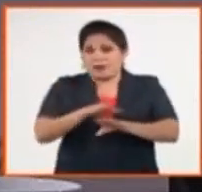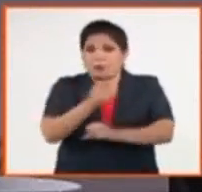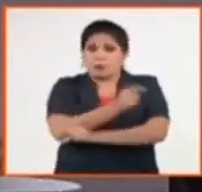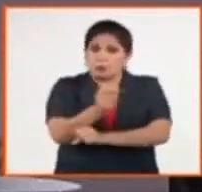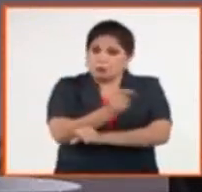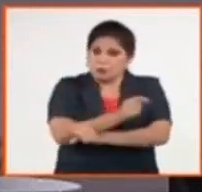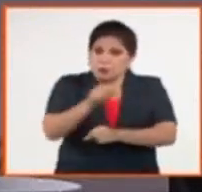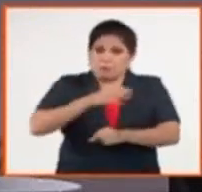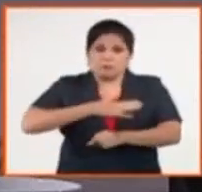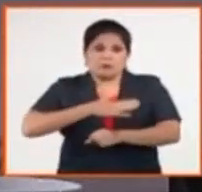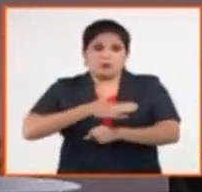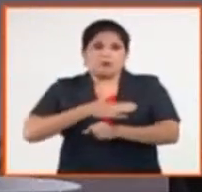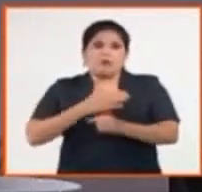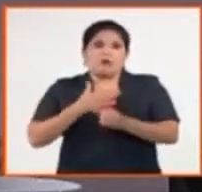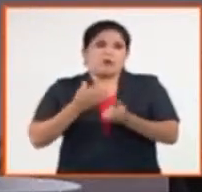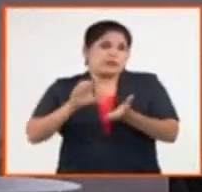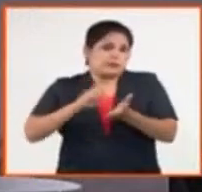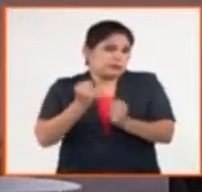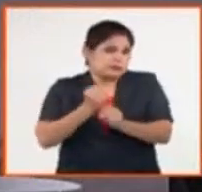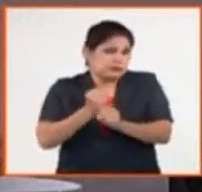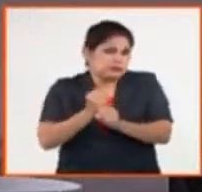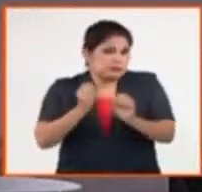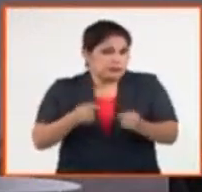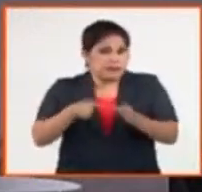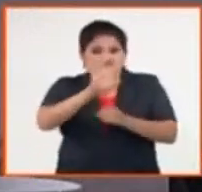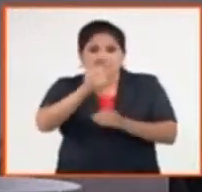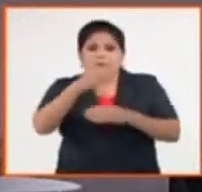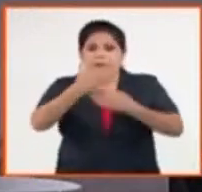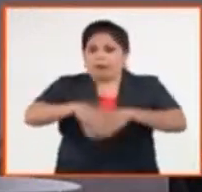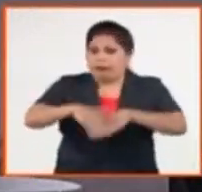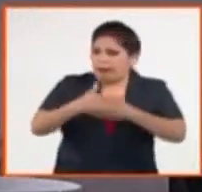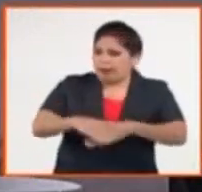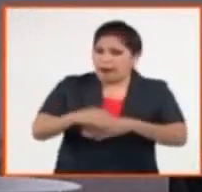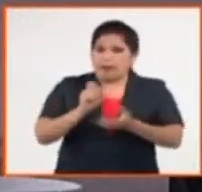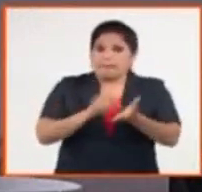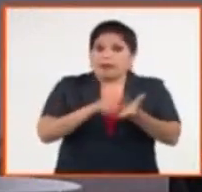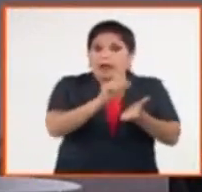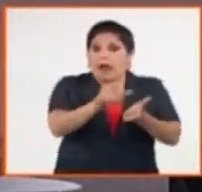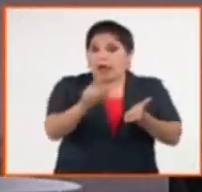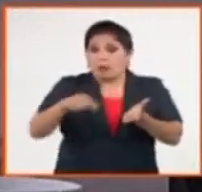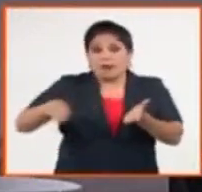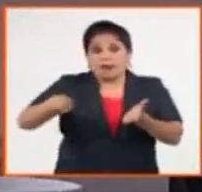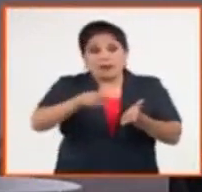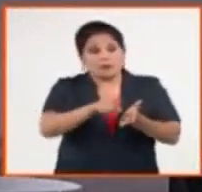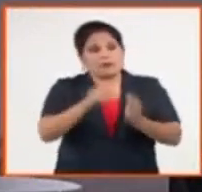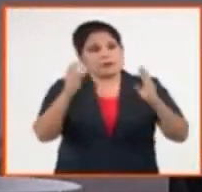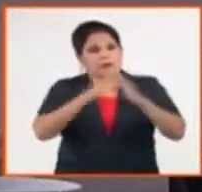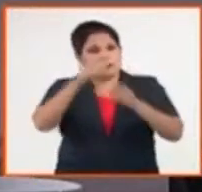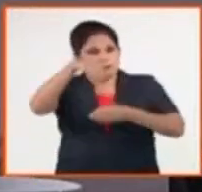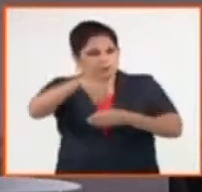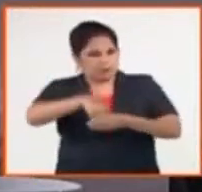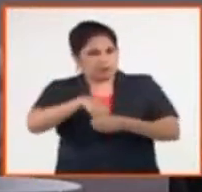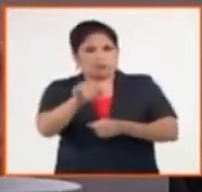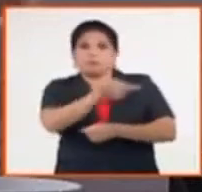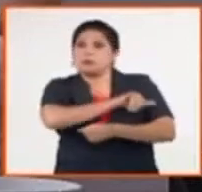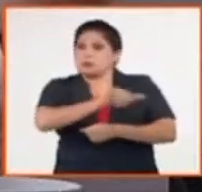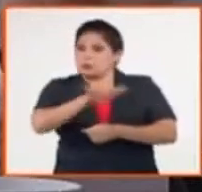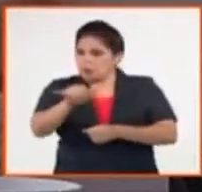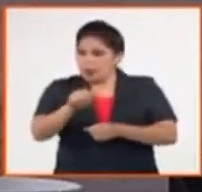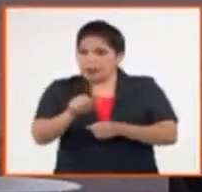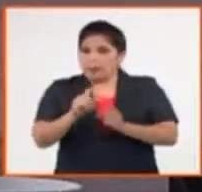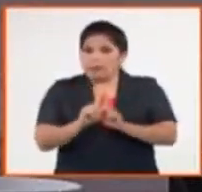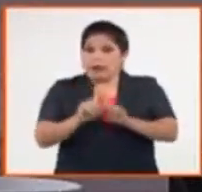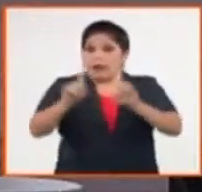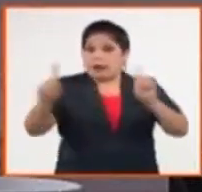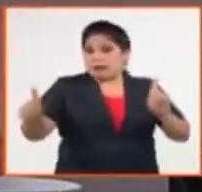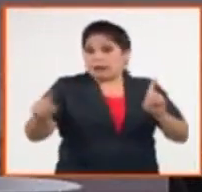propios centros de trabajo, en las calles, en los mercados, en las viviendas, porque si cumplimos las medidas en otros